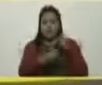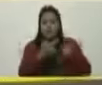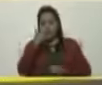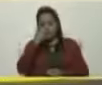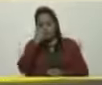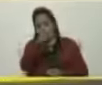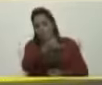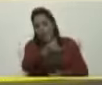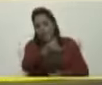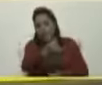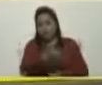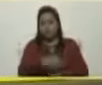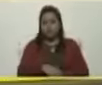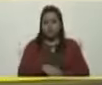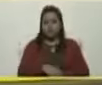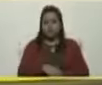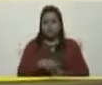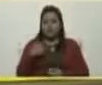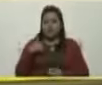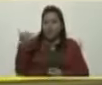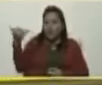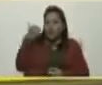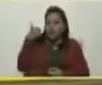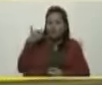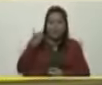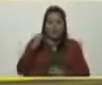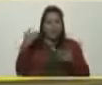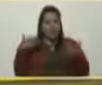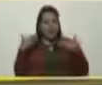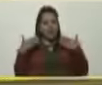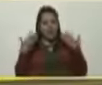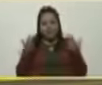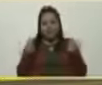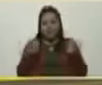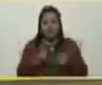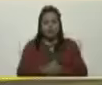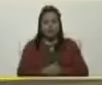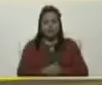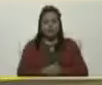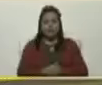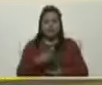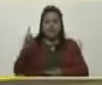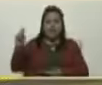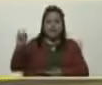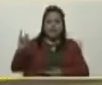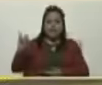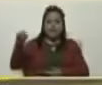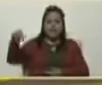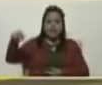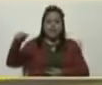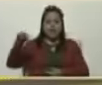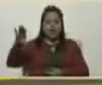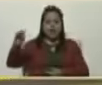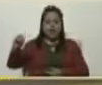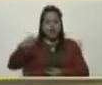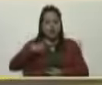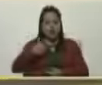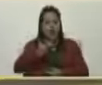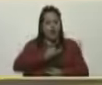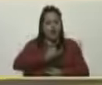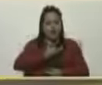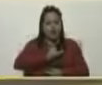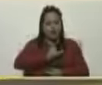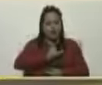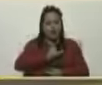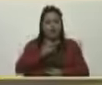y nos llenó mucho de alegría. Yo quiero decirle que, bueno, Tinaco, soy el alcalde de Tinaco, Juan Carlos Zamora,